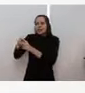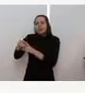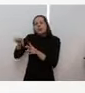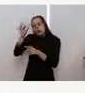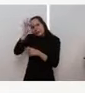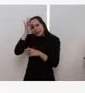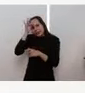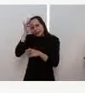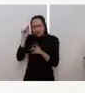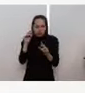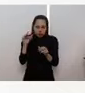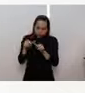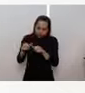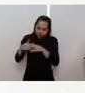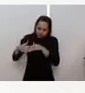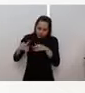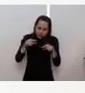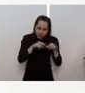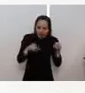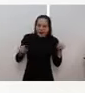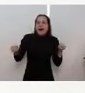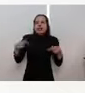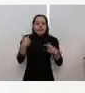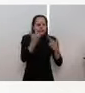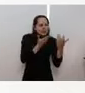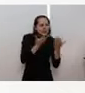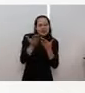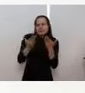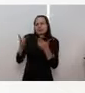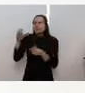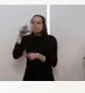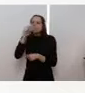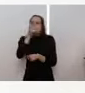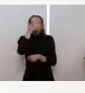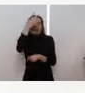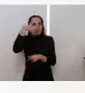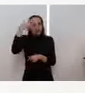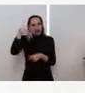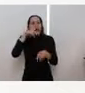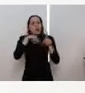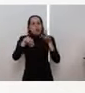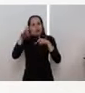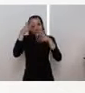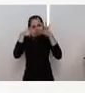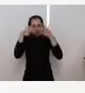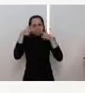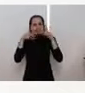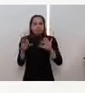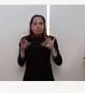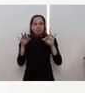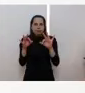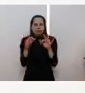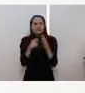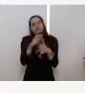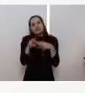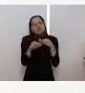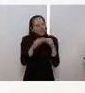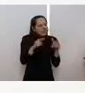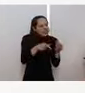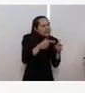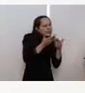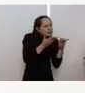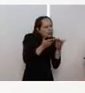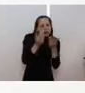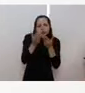como servicios como tal ustedes ven cuáles son las evaluaciones tenemos unas muy buenas evaluaciones y a cada servicio que le evaluamos